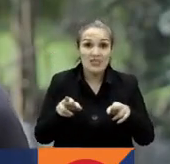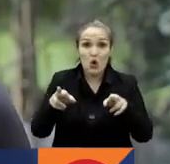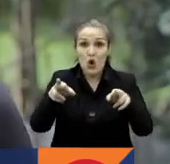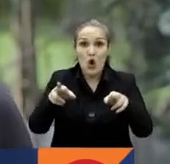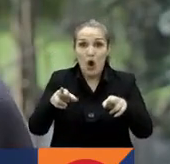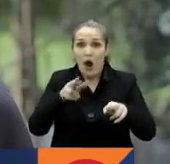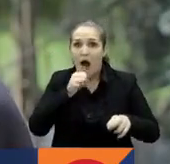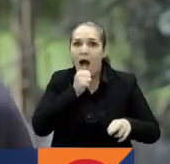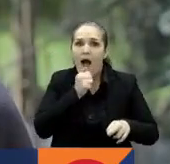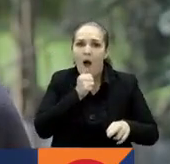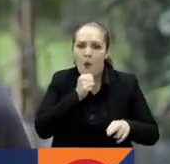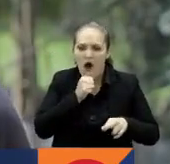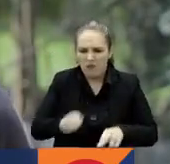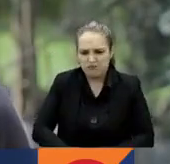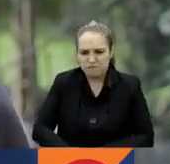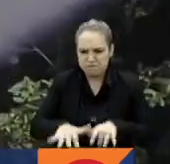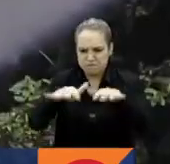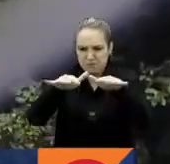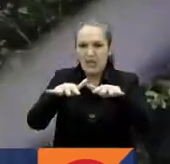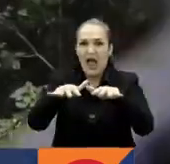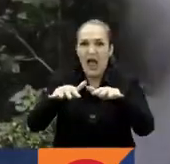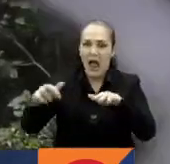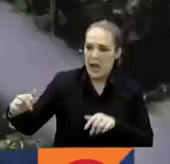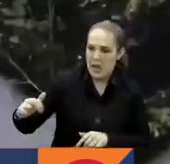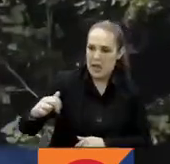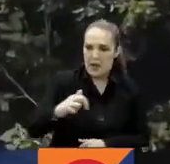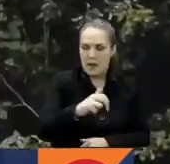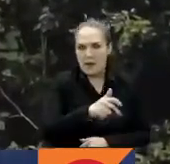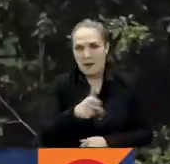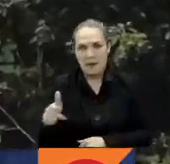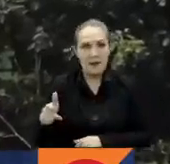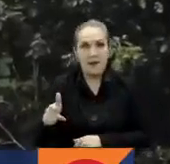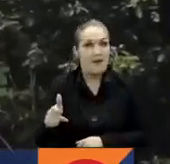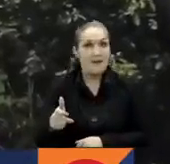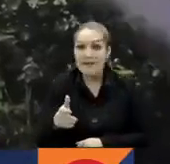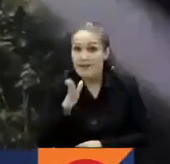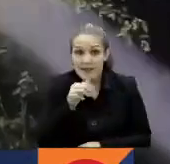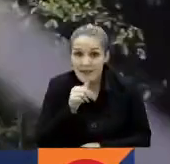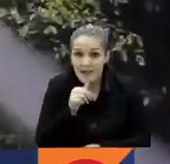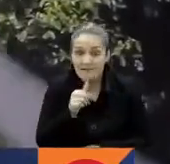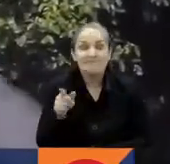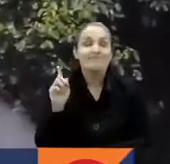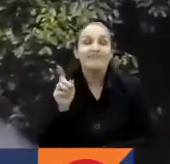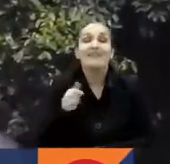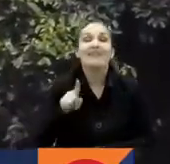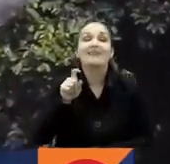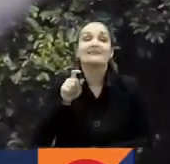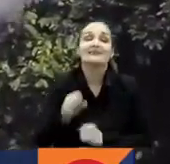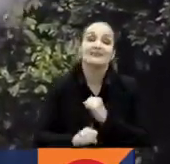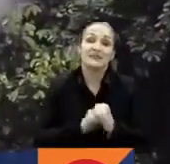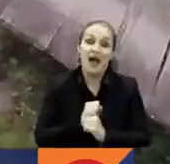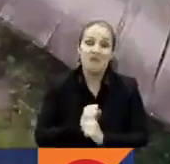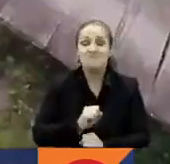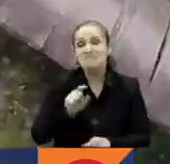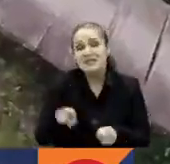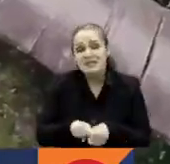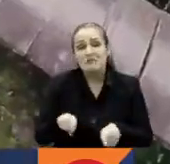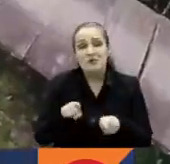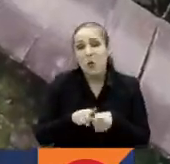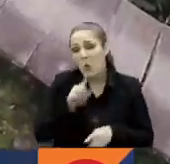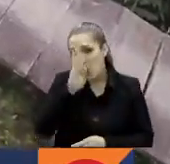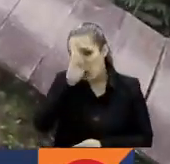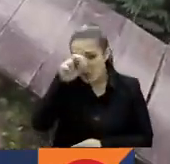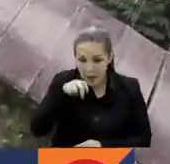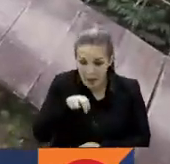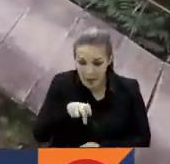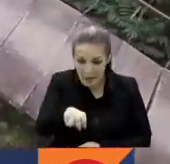crece, dura 4 meses que no nos deja pasar la carga. Esta es la situación que durante 16 años los habitantes de 15 veredas